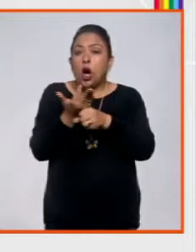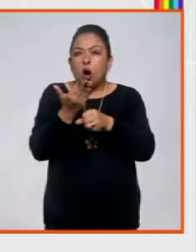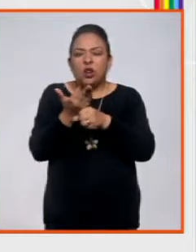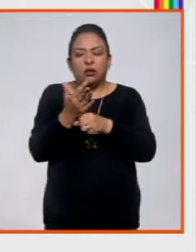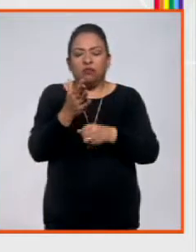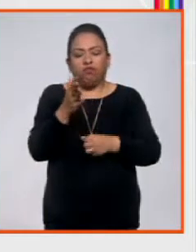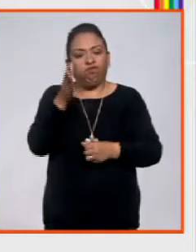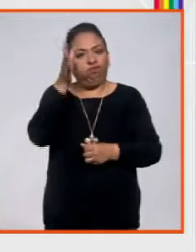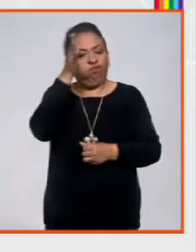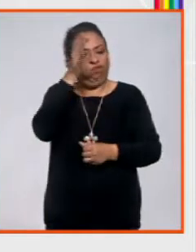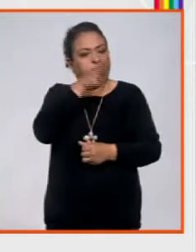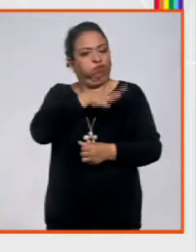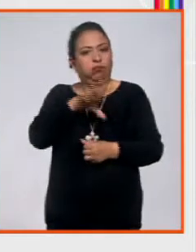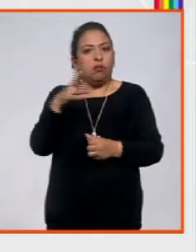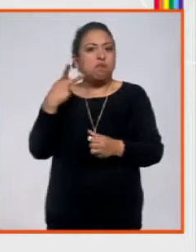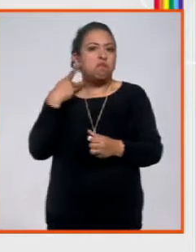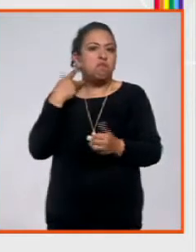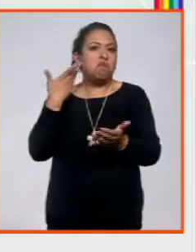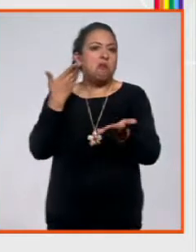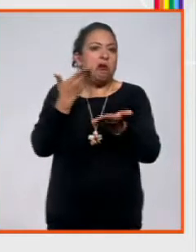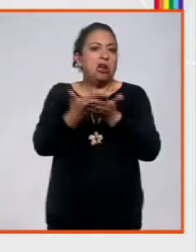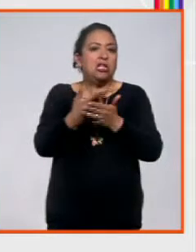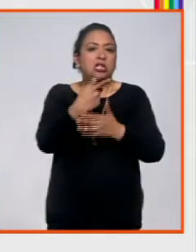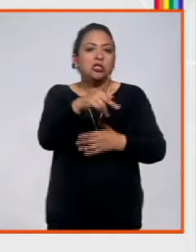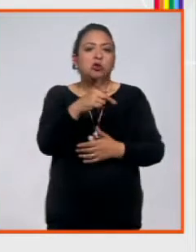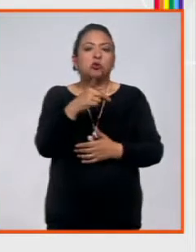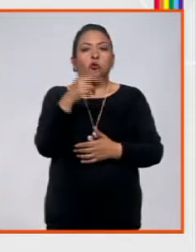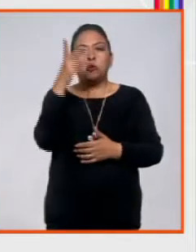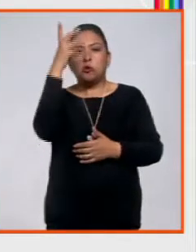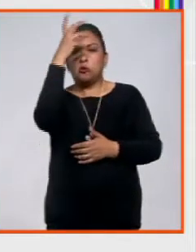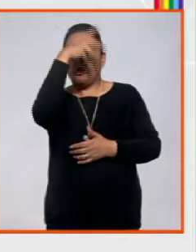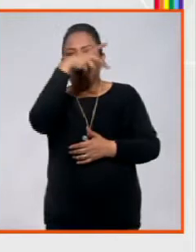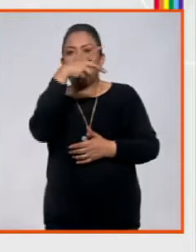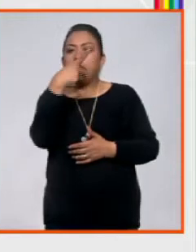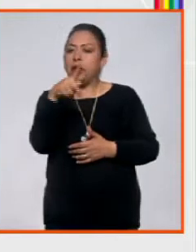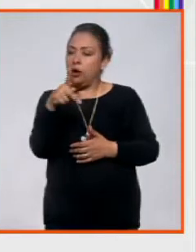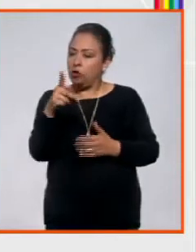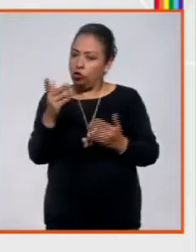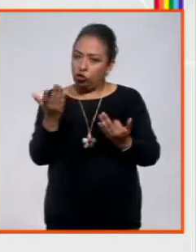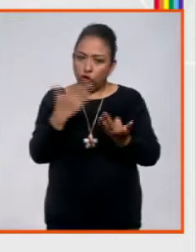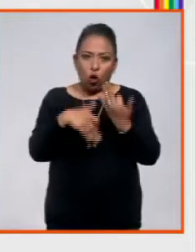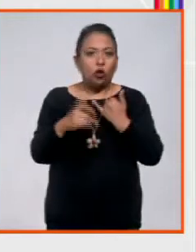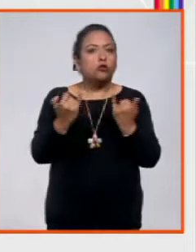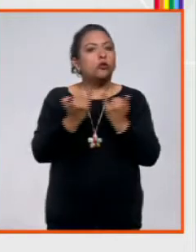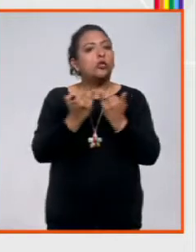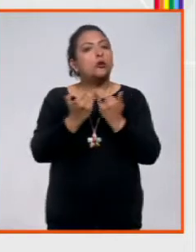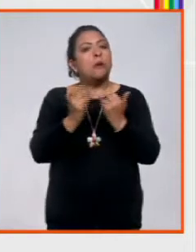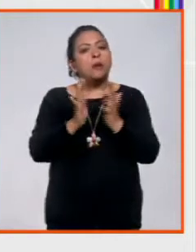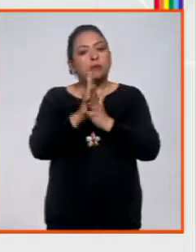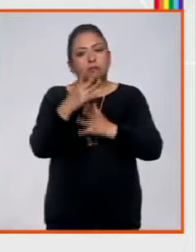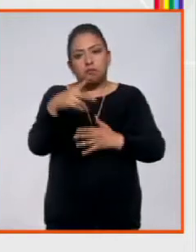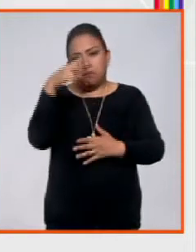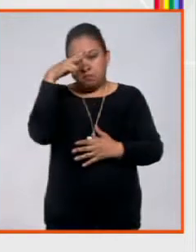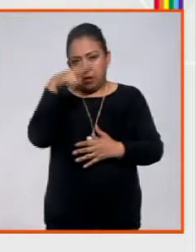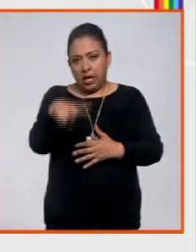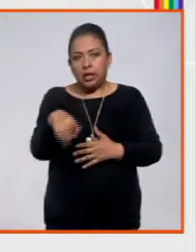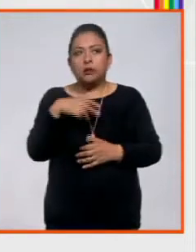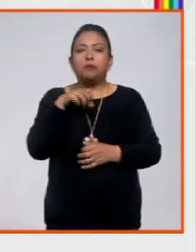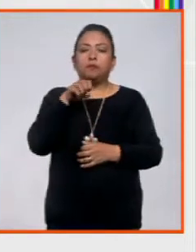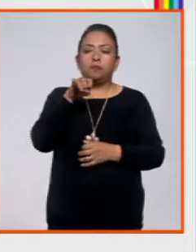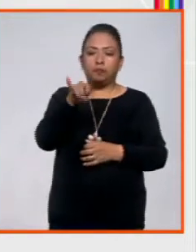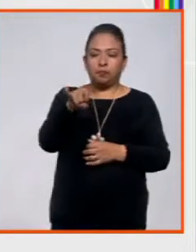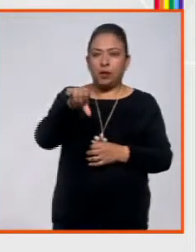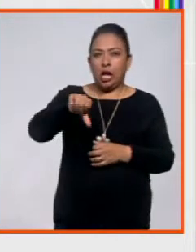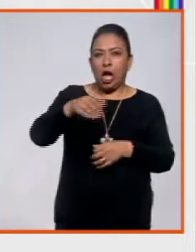inconformes con esas políticas migratorias de donald trump pero que nos competen y que nos toca de manera directa los mexicanos sí claro